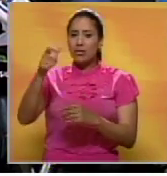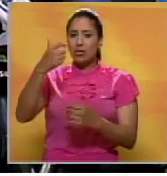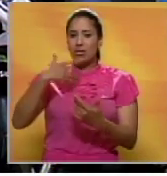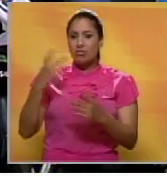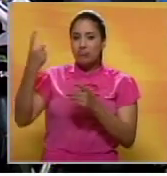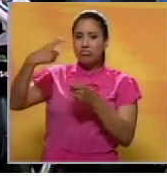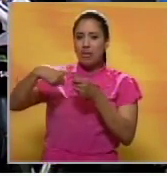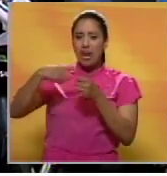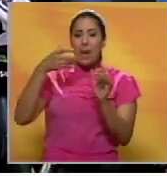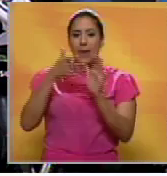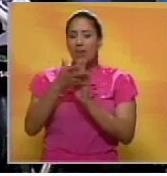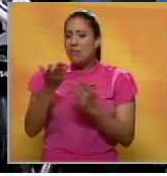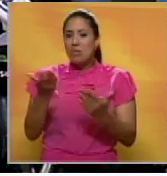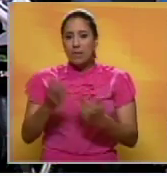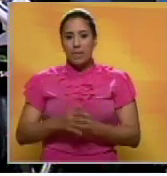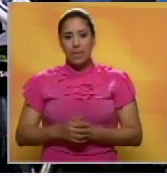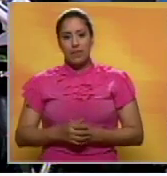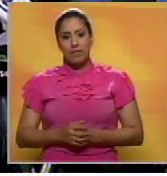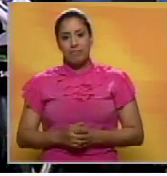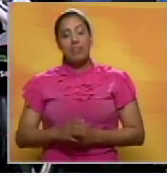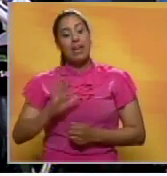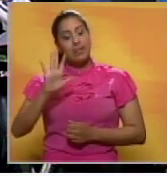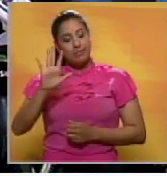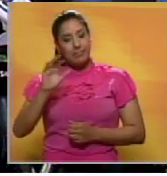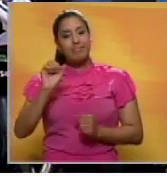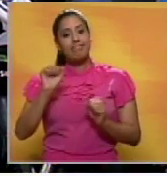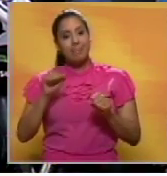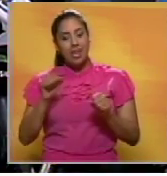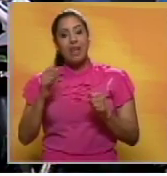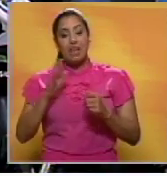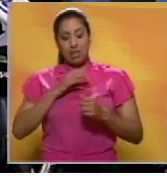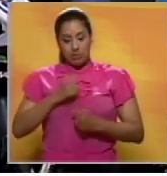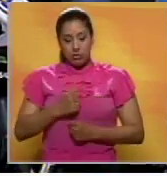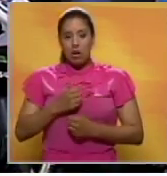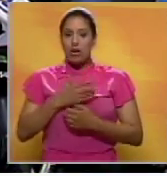ante estas peticiones? Ha sido una